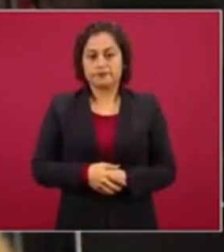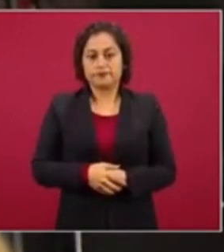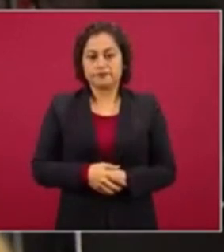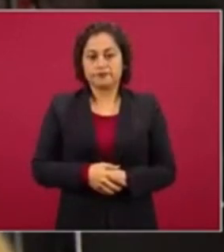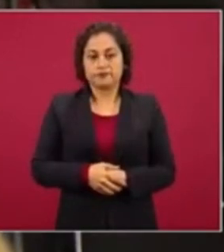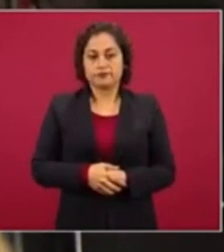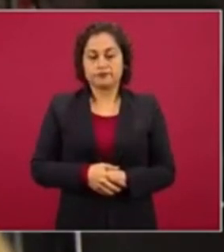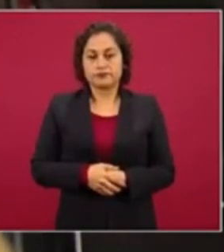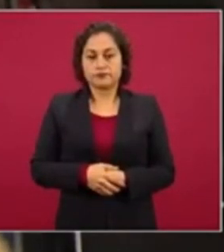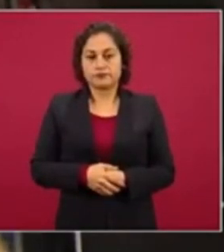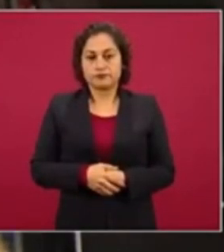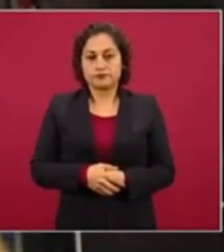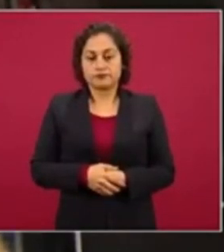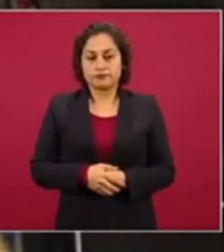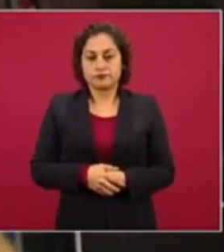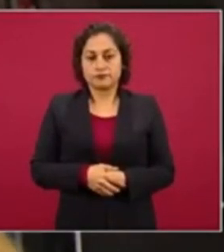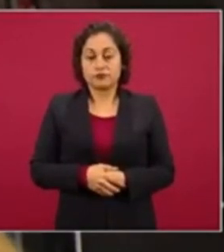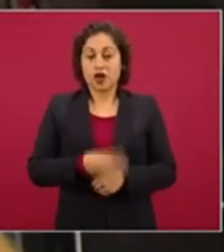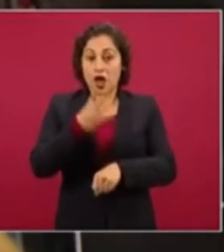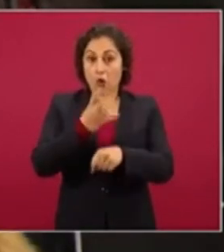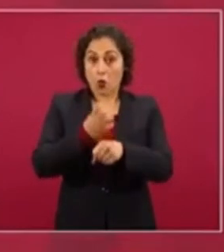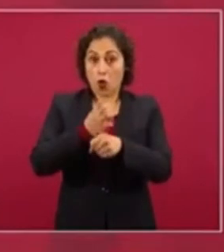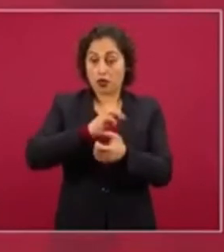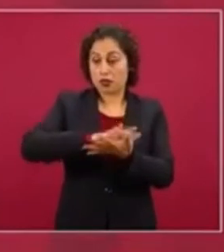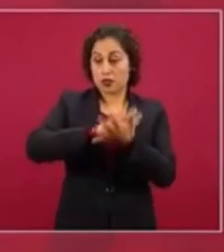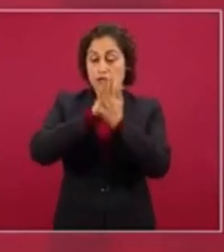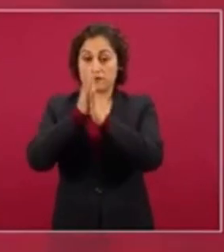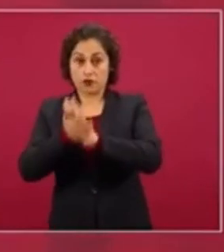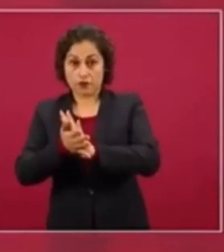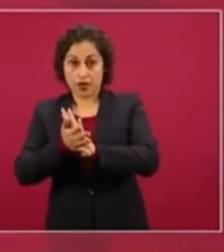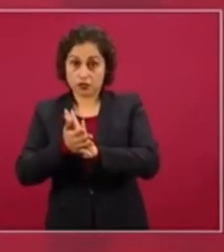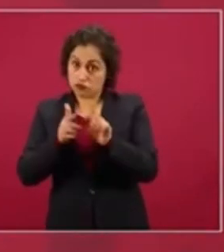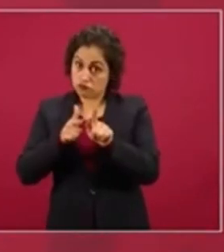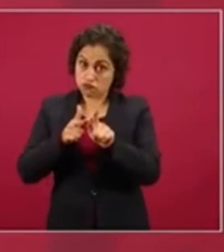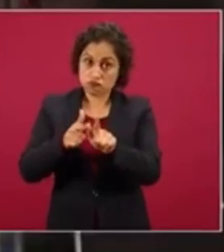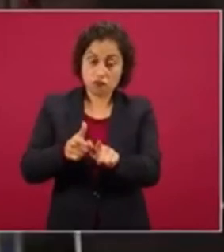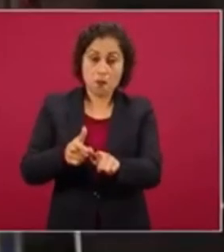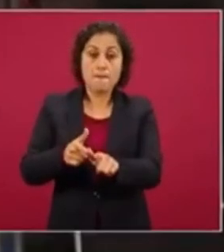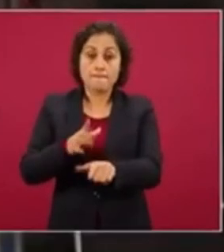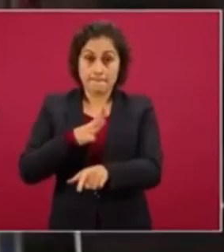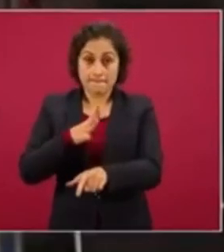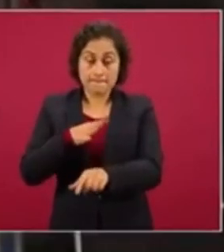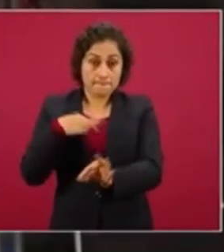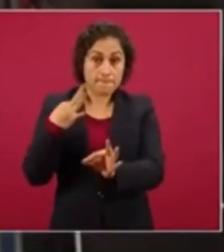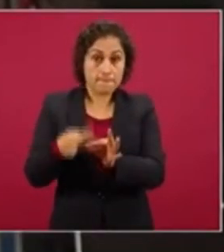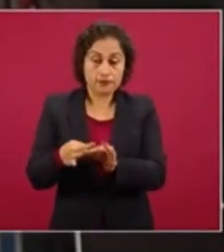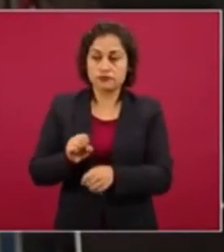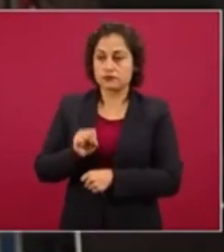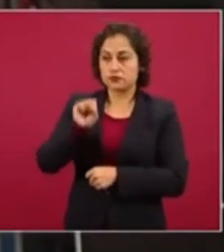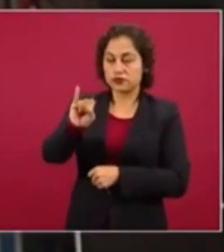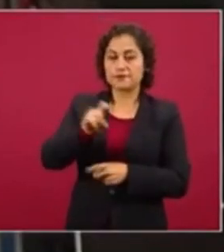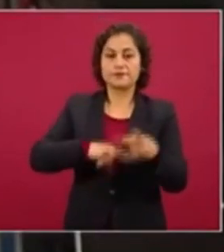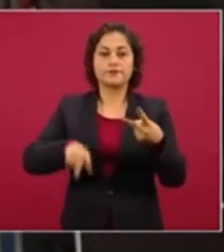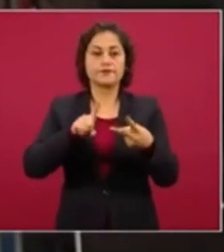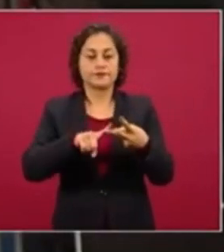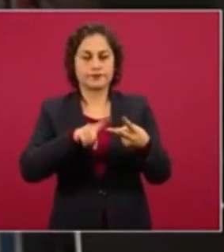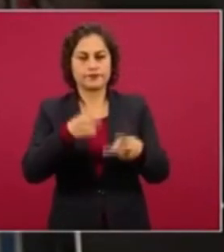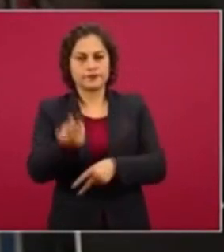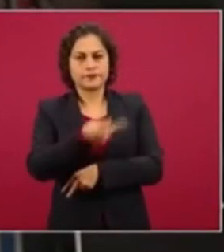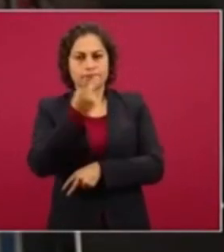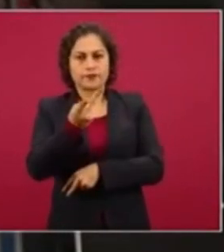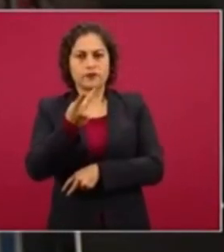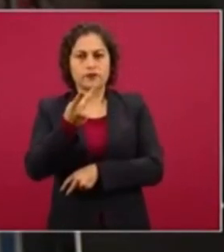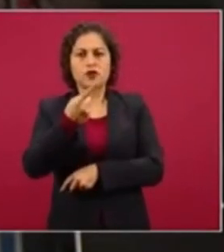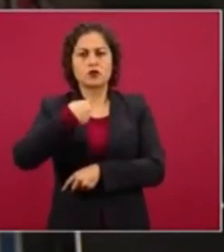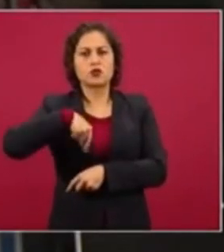están sentadas las bases para la cuarta transformación. Sí. Mi segunda pregunta, presidente, ¿dónde estamos? ¿A